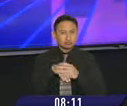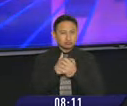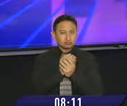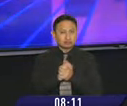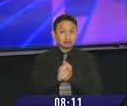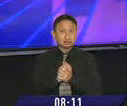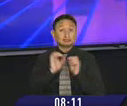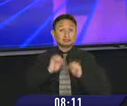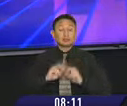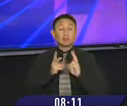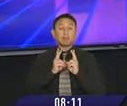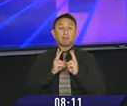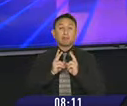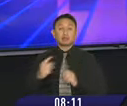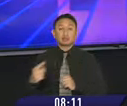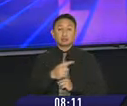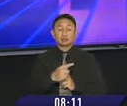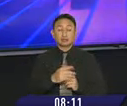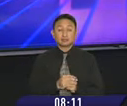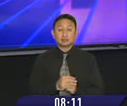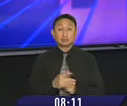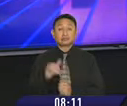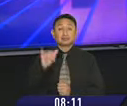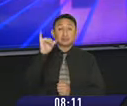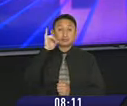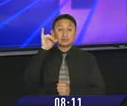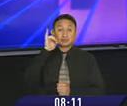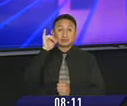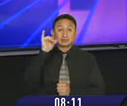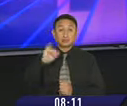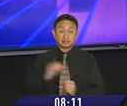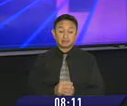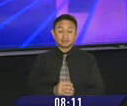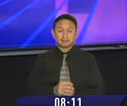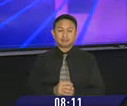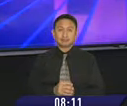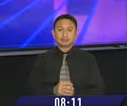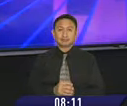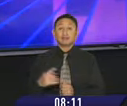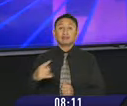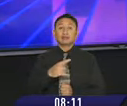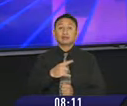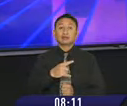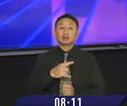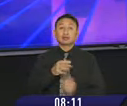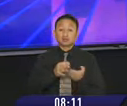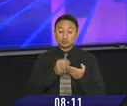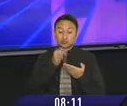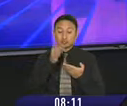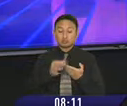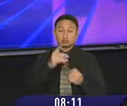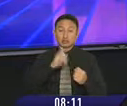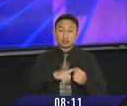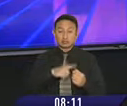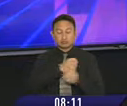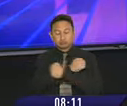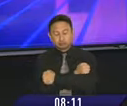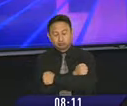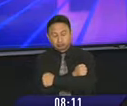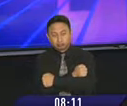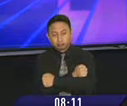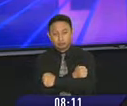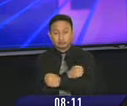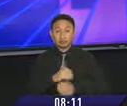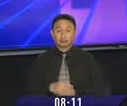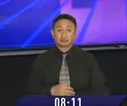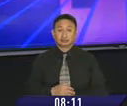Así que a nuestros vecinos, sobre todo en Sangolquí, que es pues esta ciudad satélite de Quito, abrazarles y